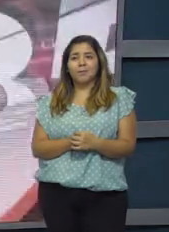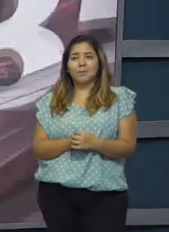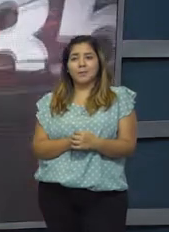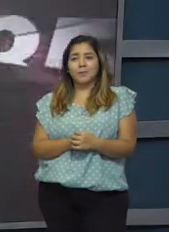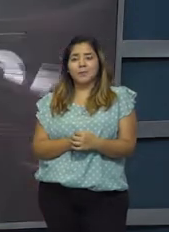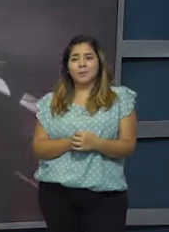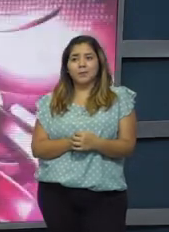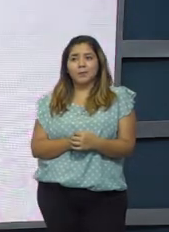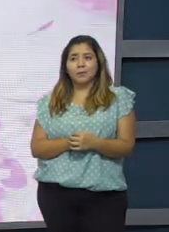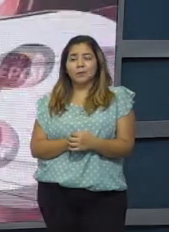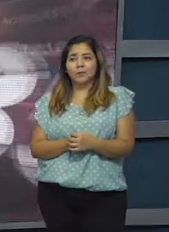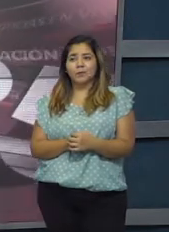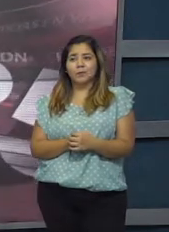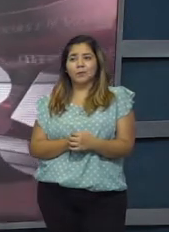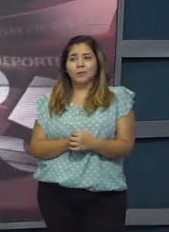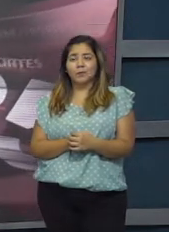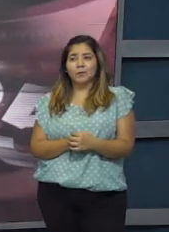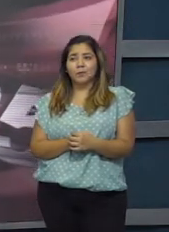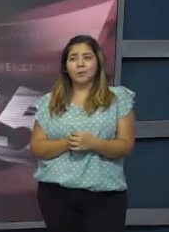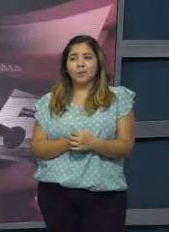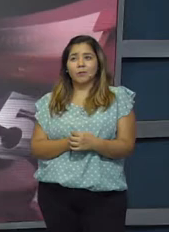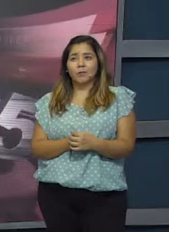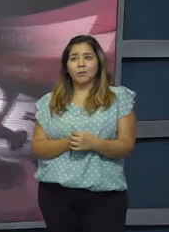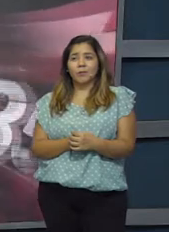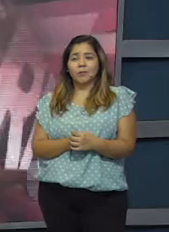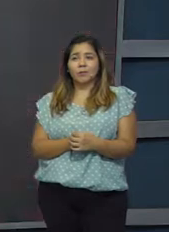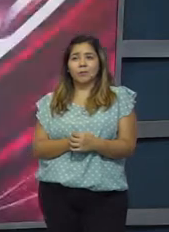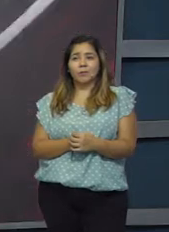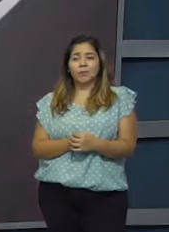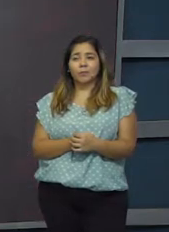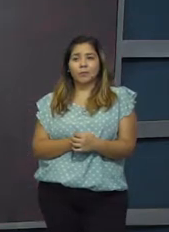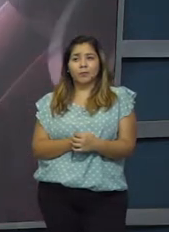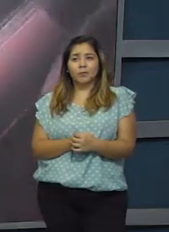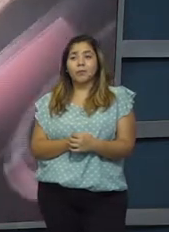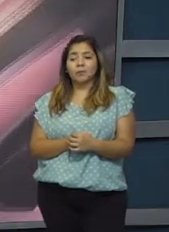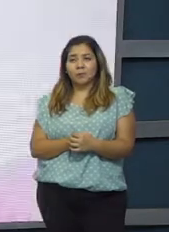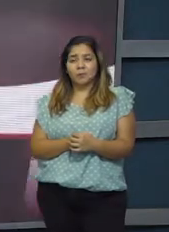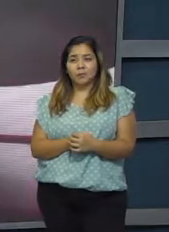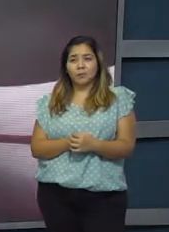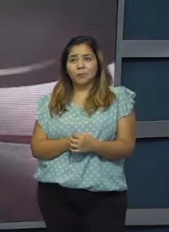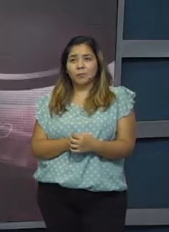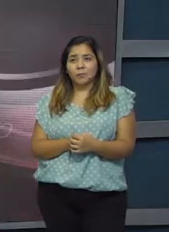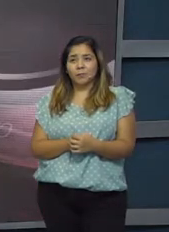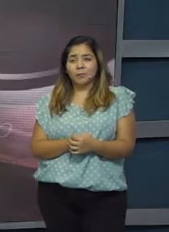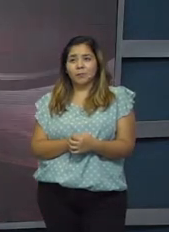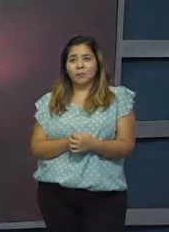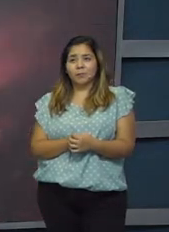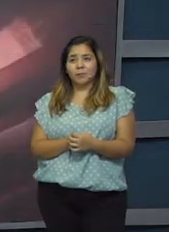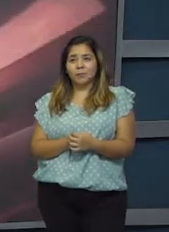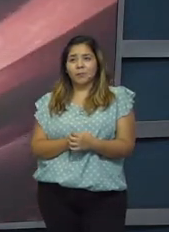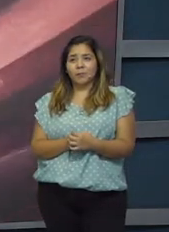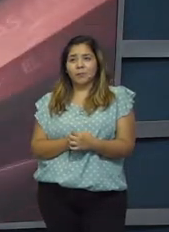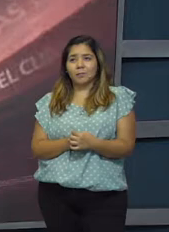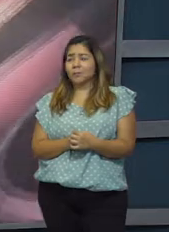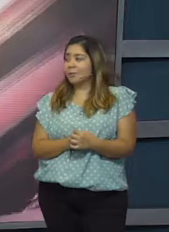bajo? En este momento tenemos los casos que se detectaron la semana pasada, lunes o martes de